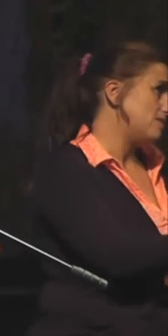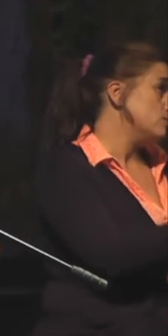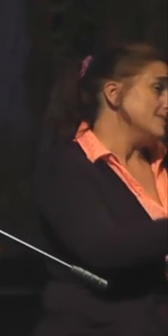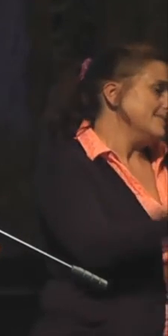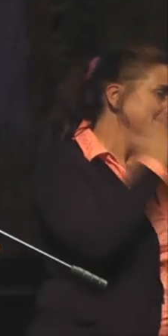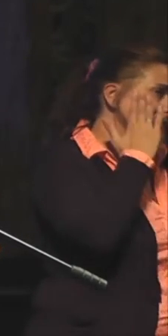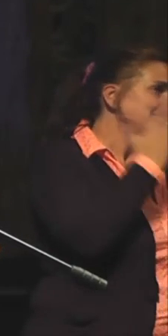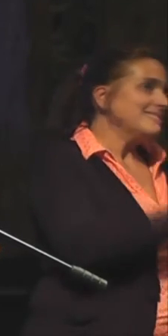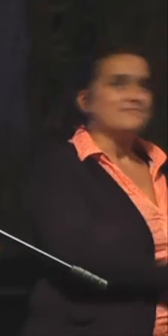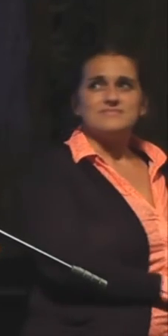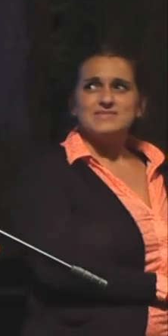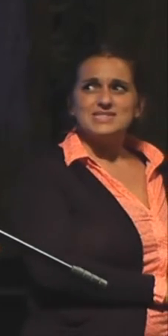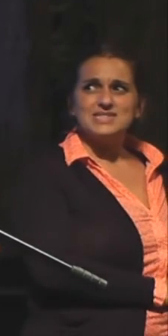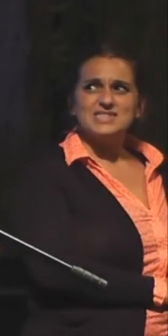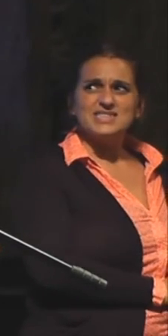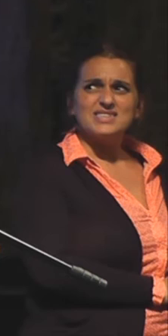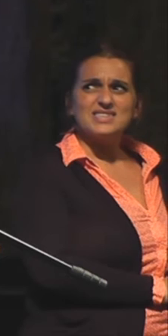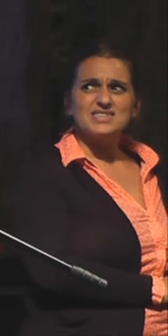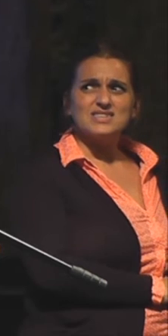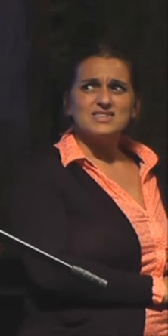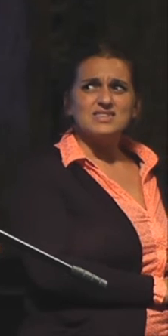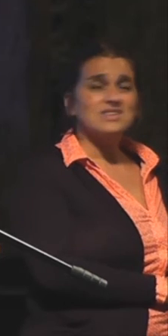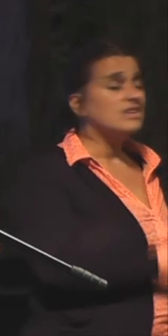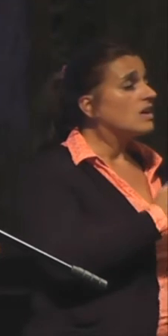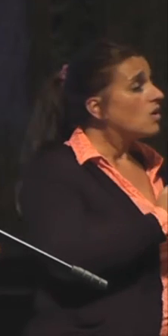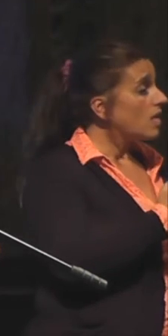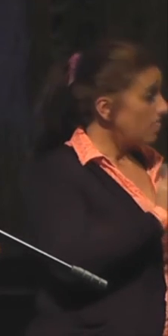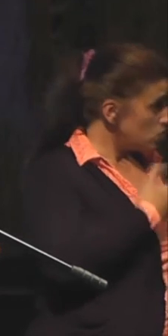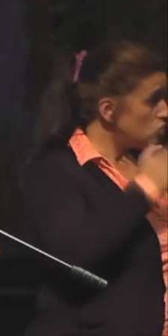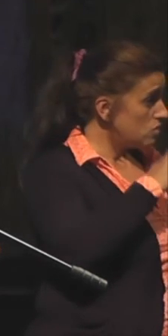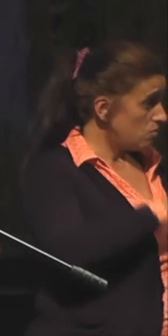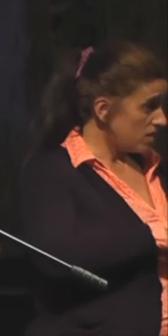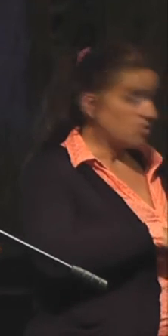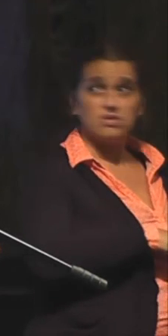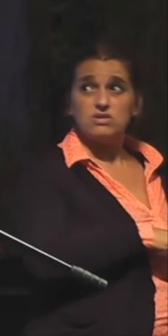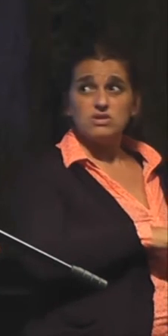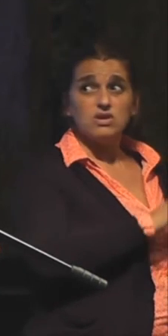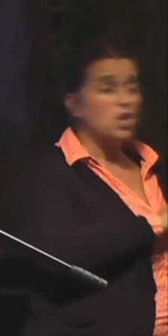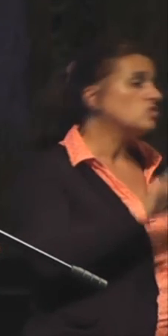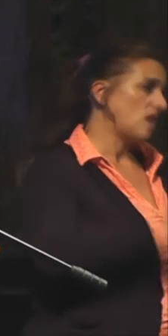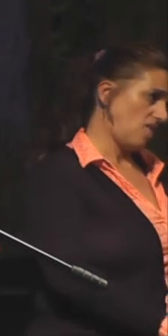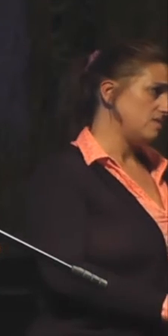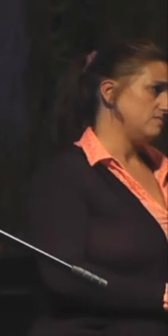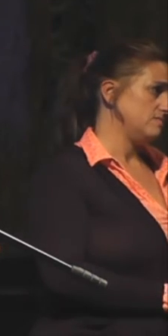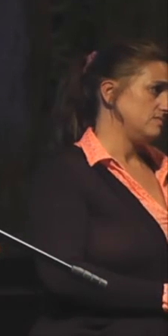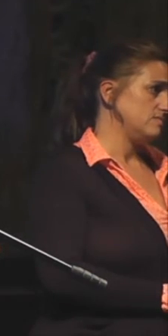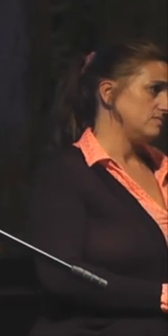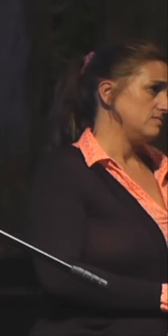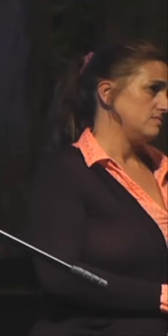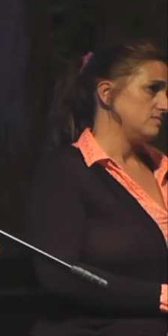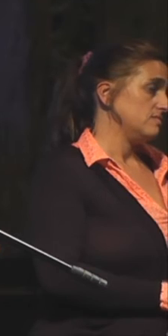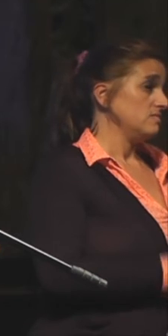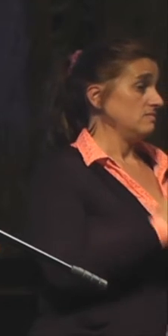sabía y éste le dice cuando yo no esté no se peleen y vaya hacía